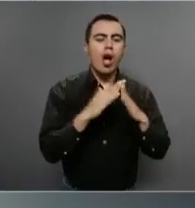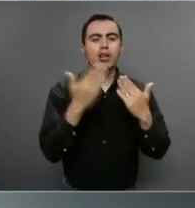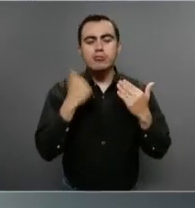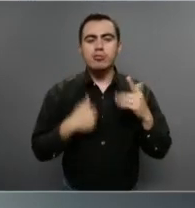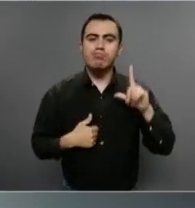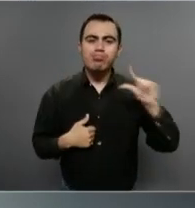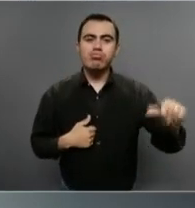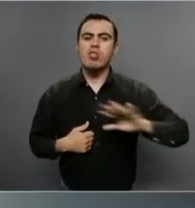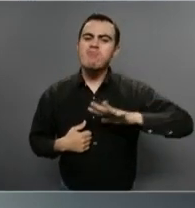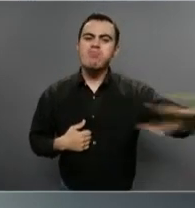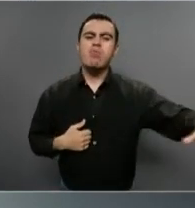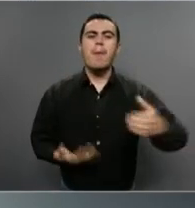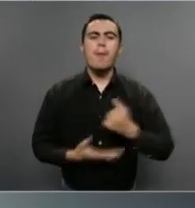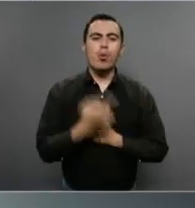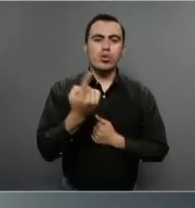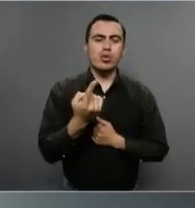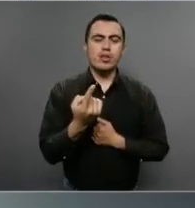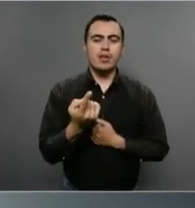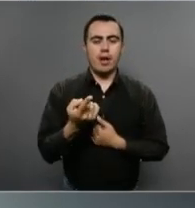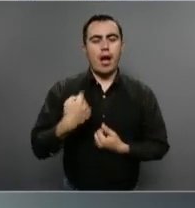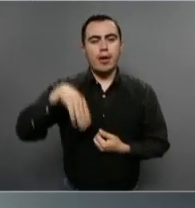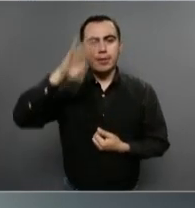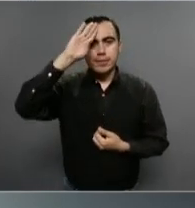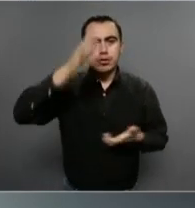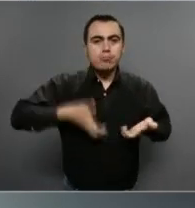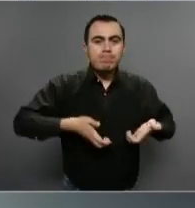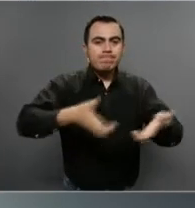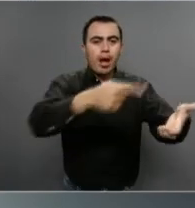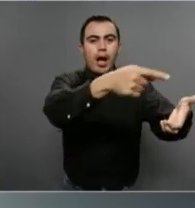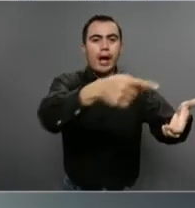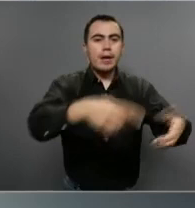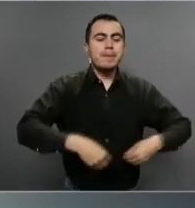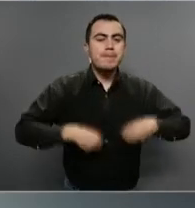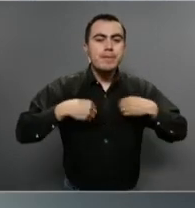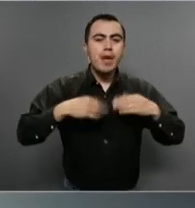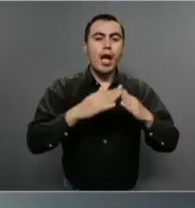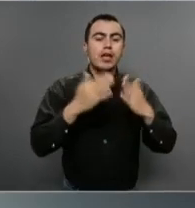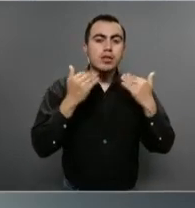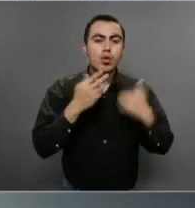población callejera no solo es pobre, sino no tienen dónde bañarse,